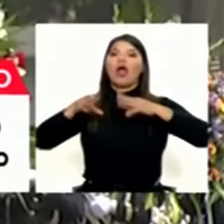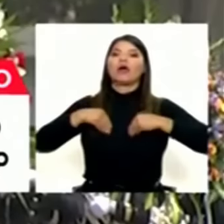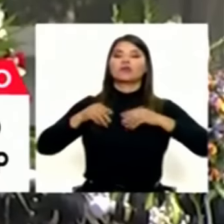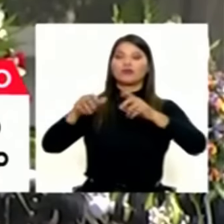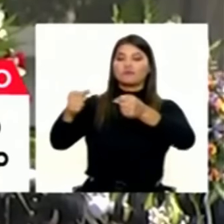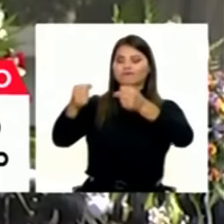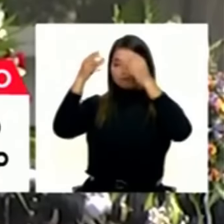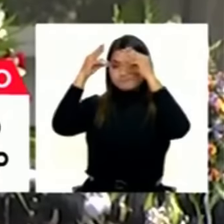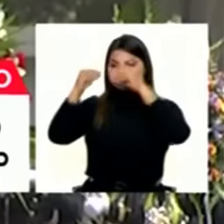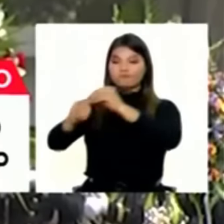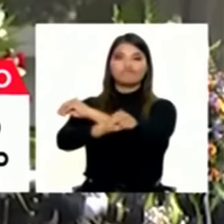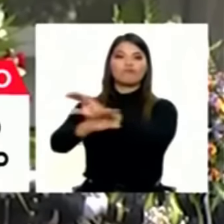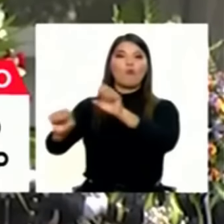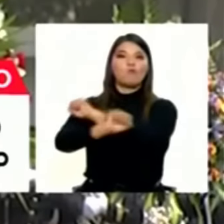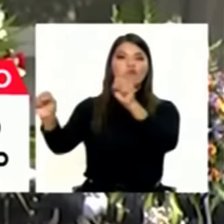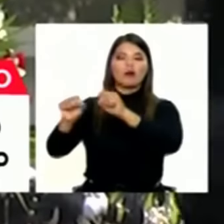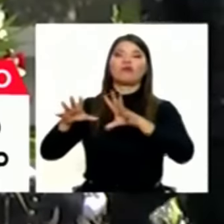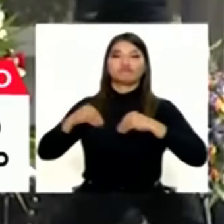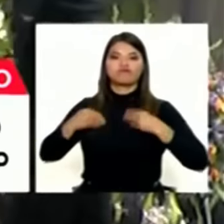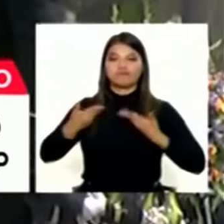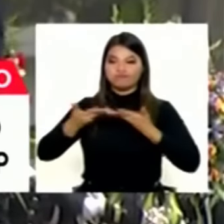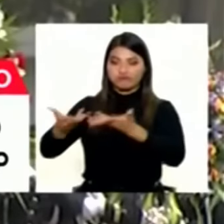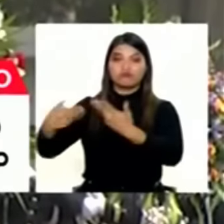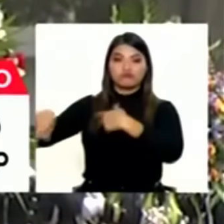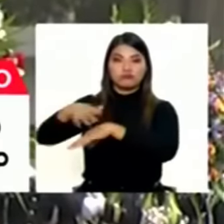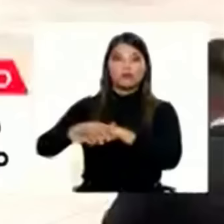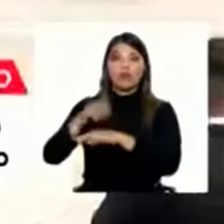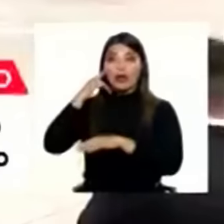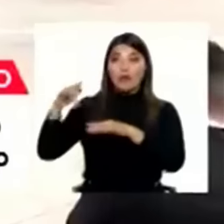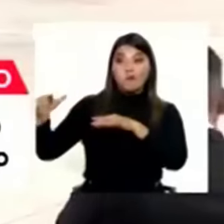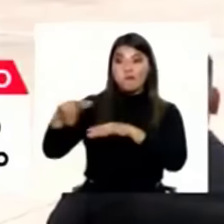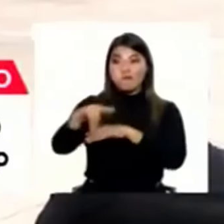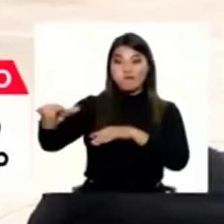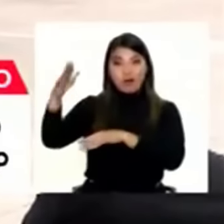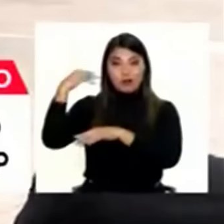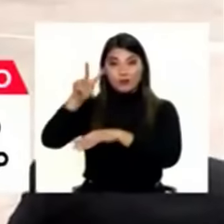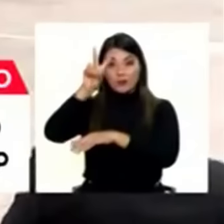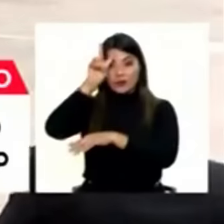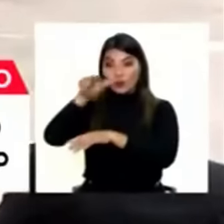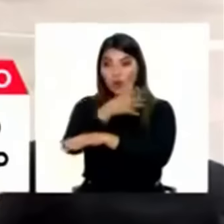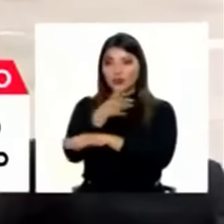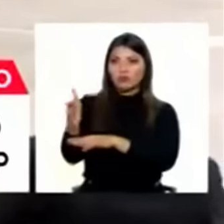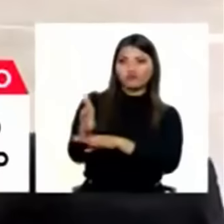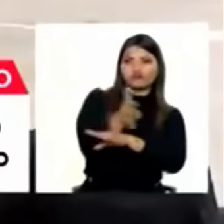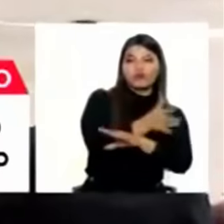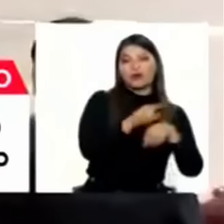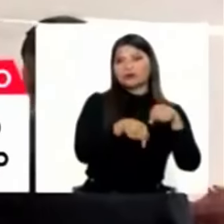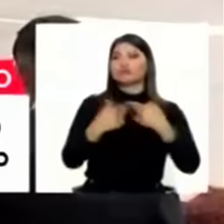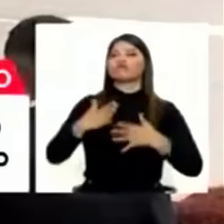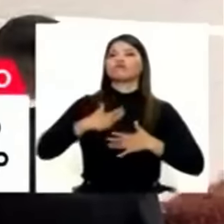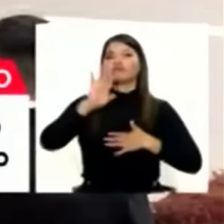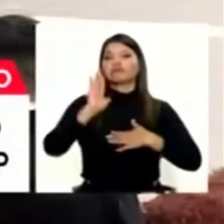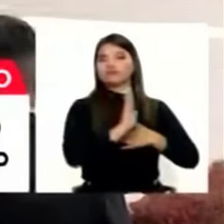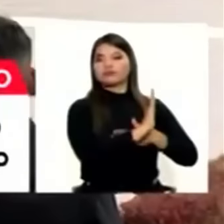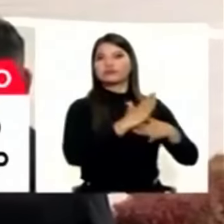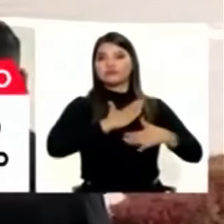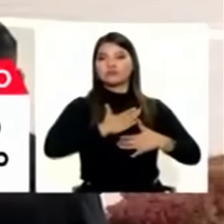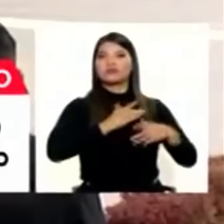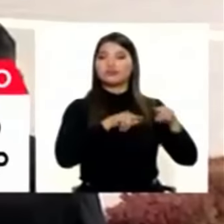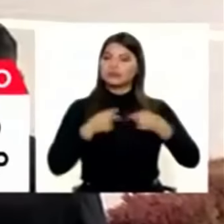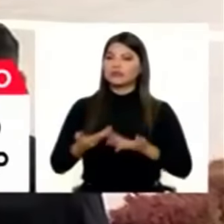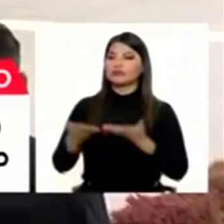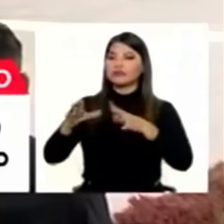ecuatoriano, quienes eran los encargados de derribar a los aviones peruanos. Es por ello que el capitán FAP José Abelardo